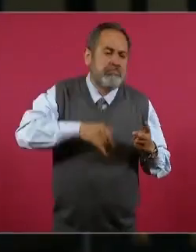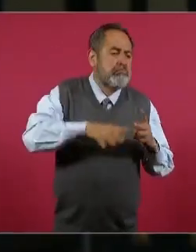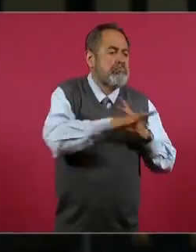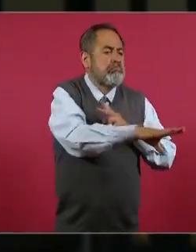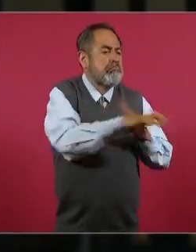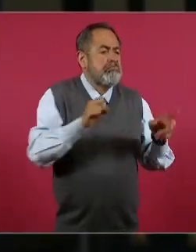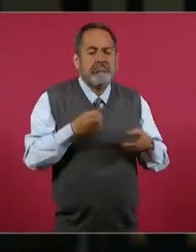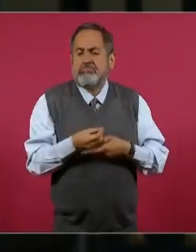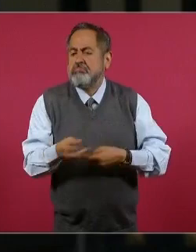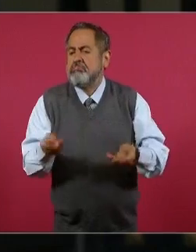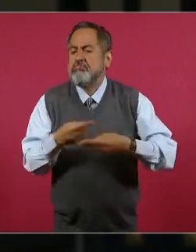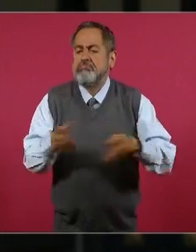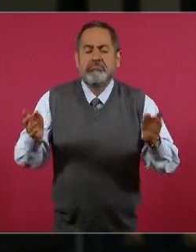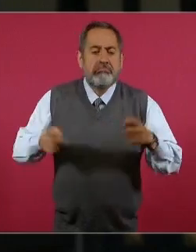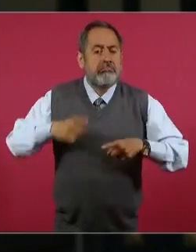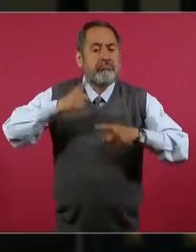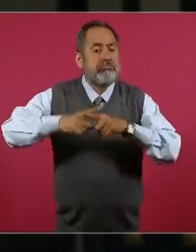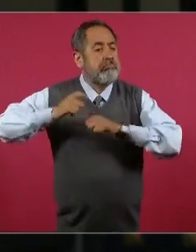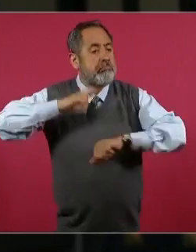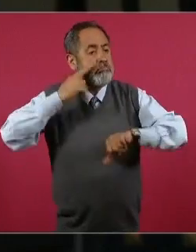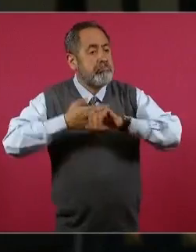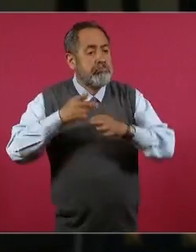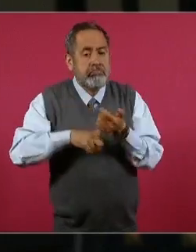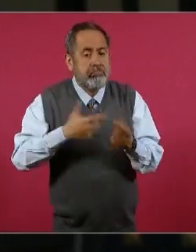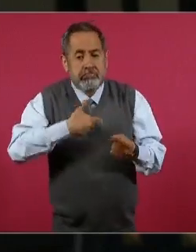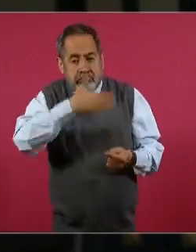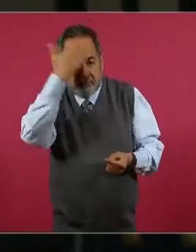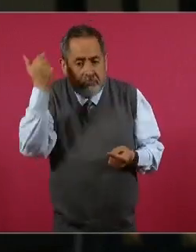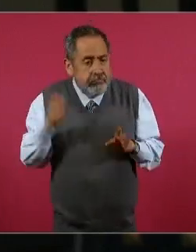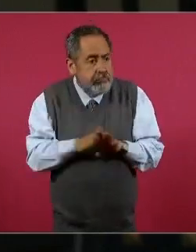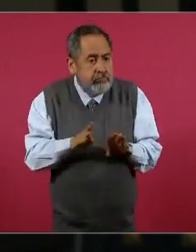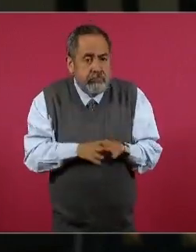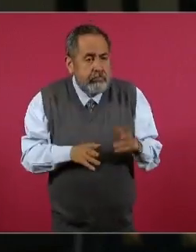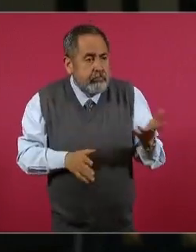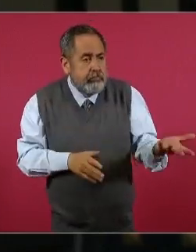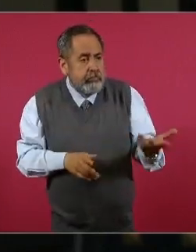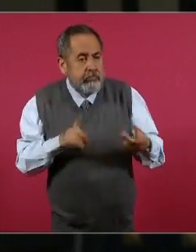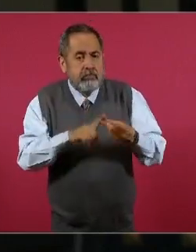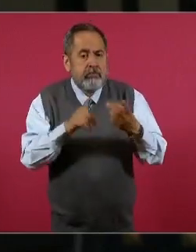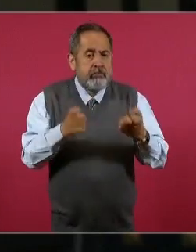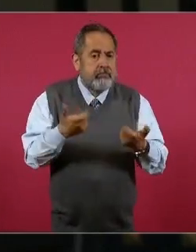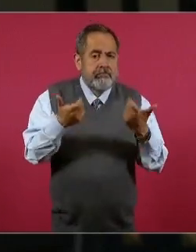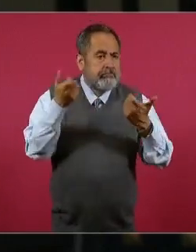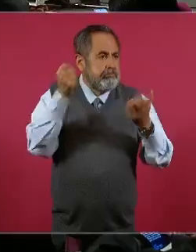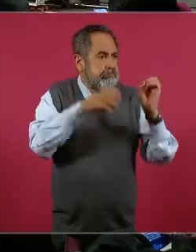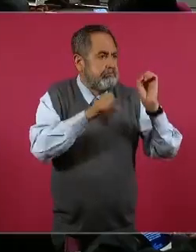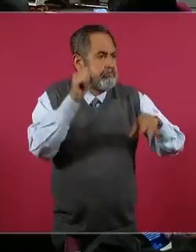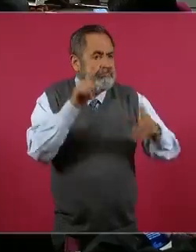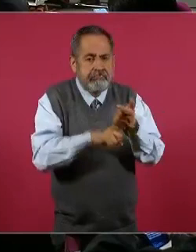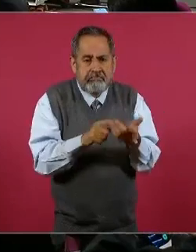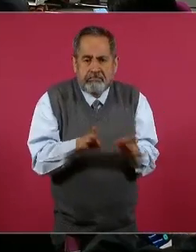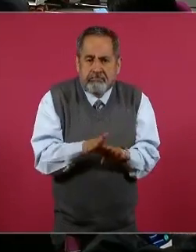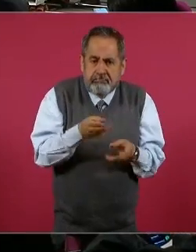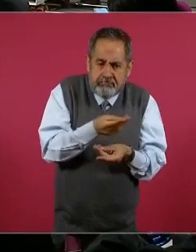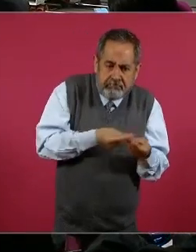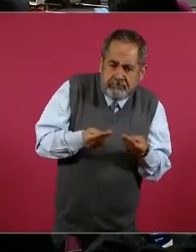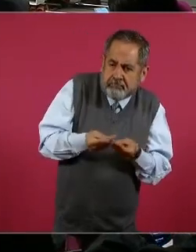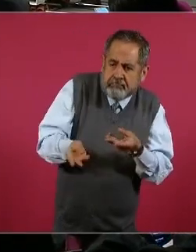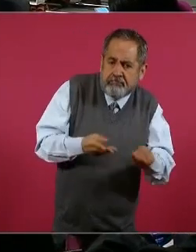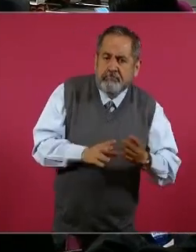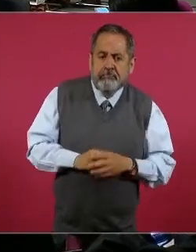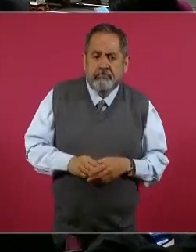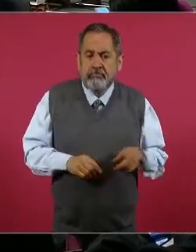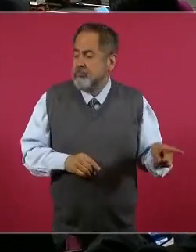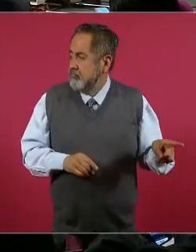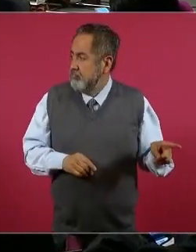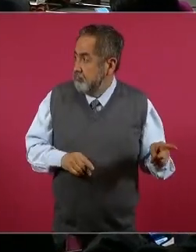sabe quiénes los manejan, cómo se están dando el uso de estos recursos. Y bueno, pues reitero, ante una inminente reforma